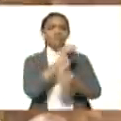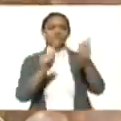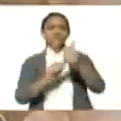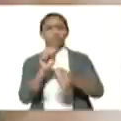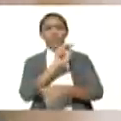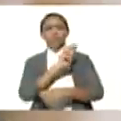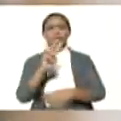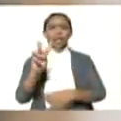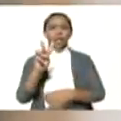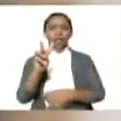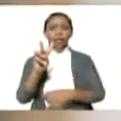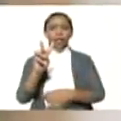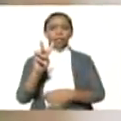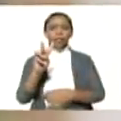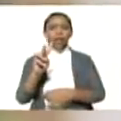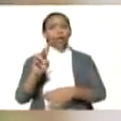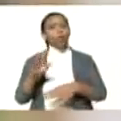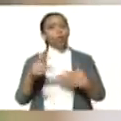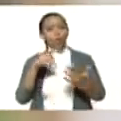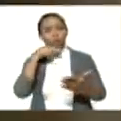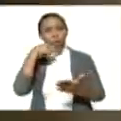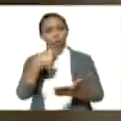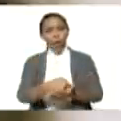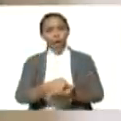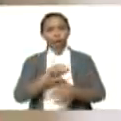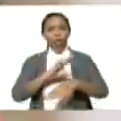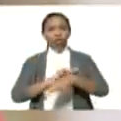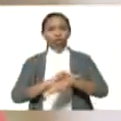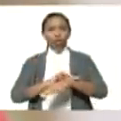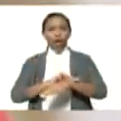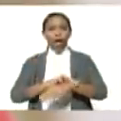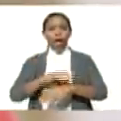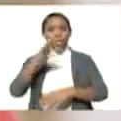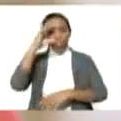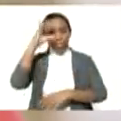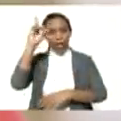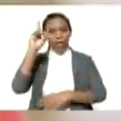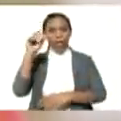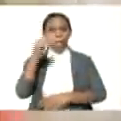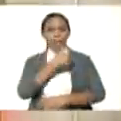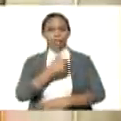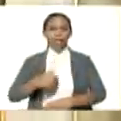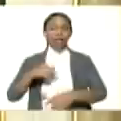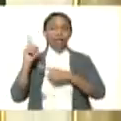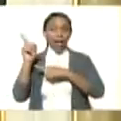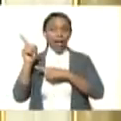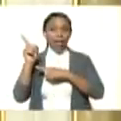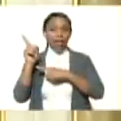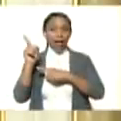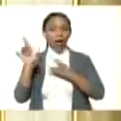vicepresidente, cuando fue nombrada la doctora Delcy Rodríguez presidenta de aquella constituyente.